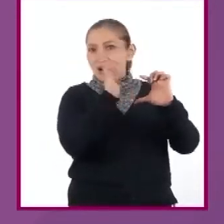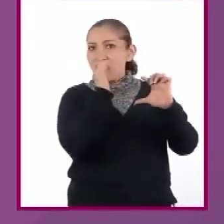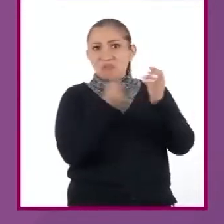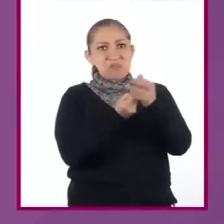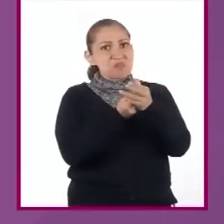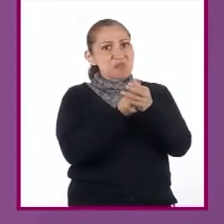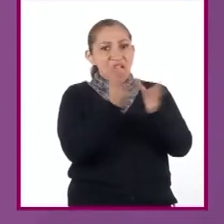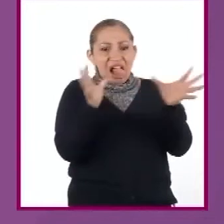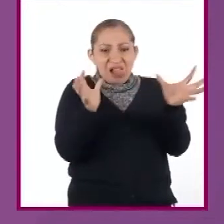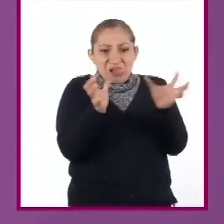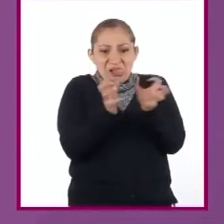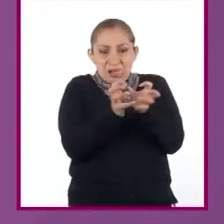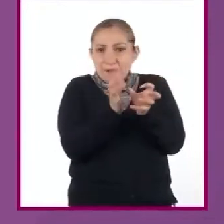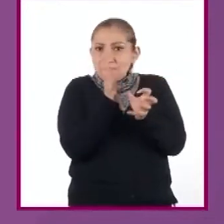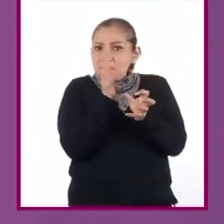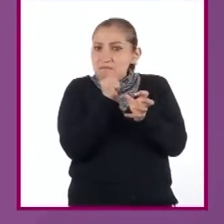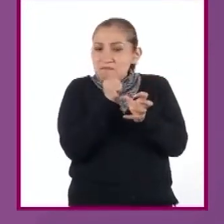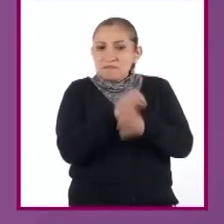pueden comprimir.